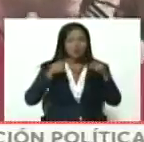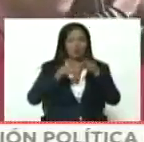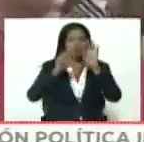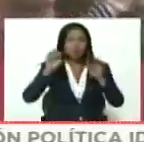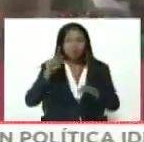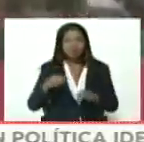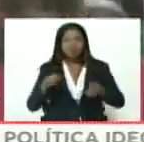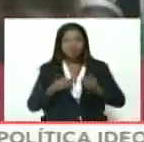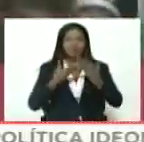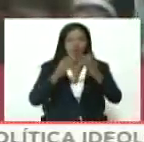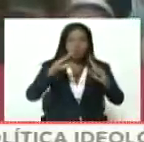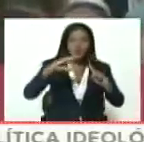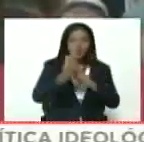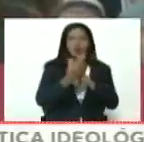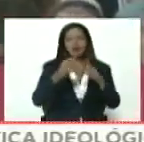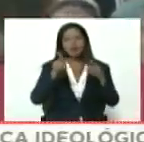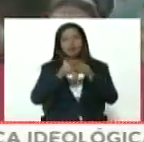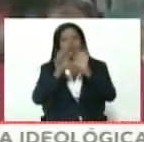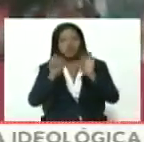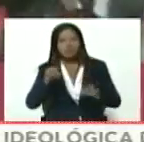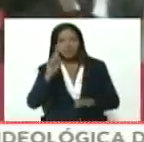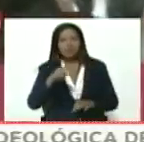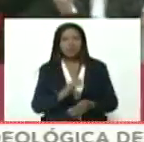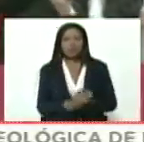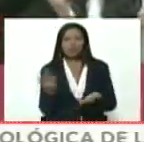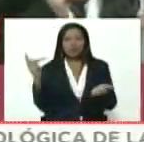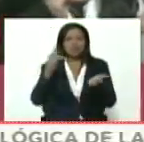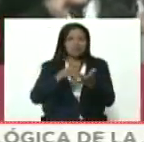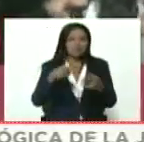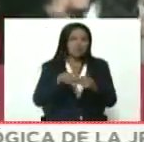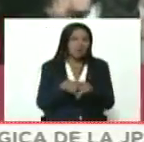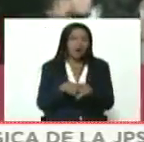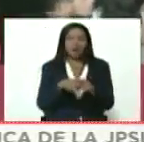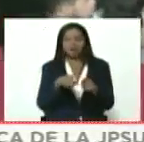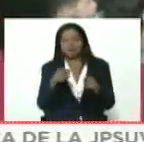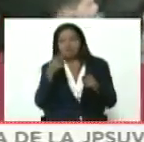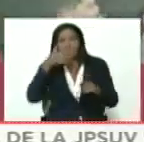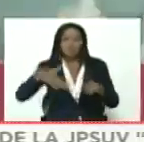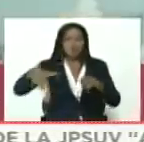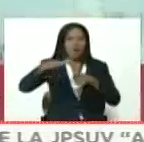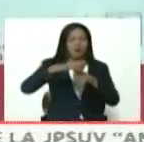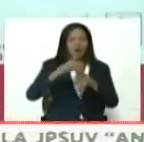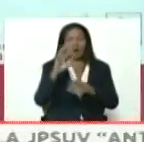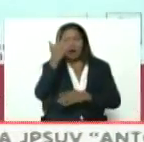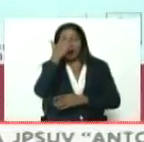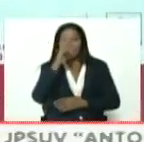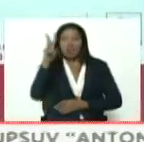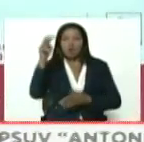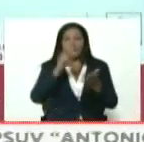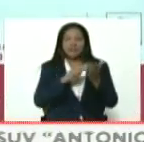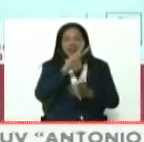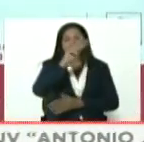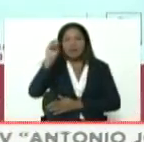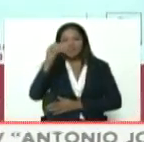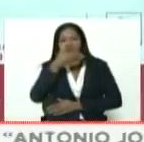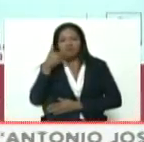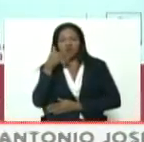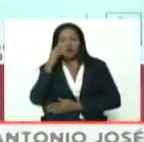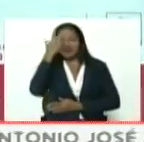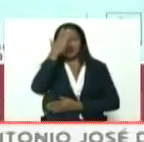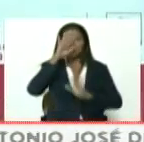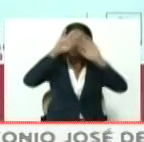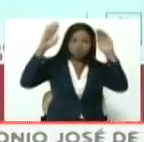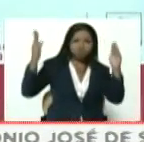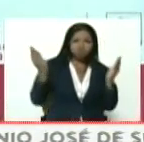en expresiones culturales, en participación popular. Carnavales 2020, los mejores carnavales del